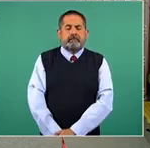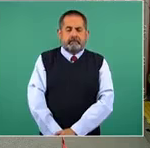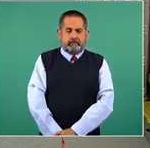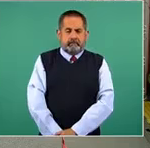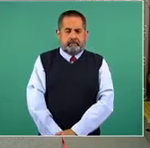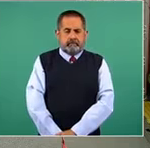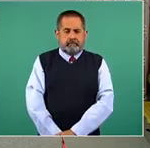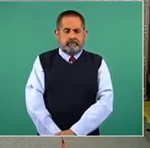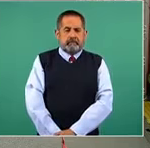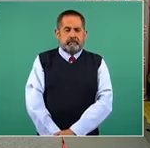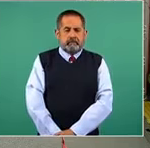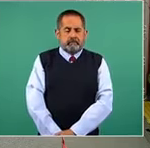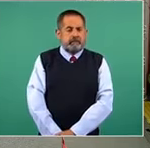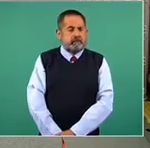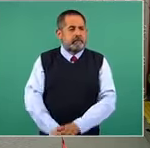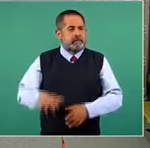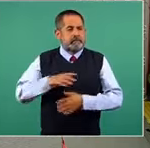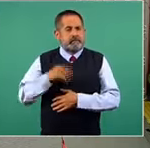¿No? Hay